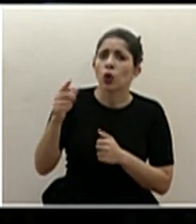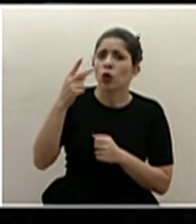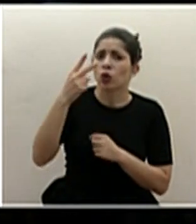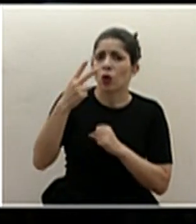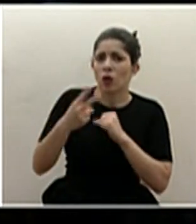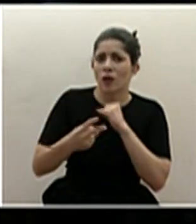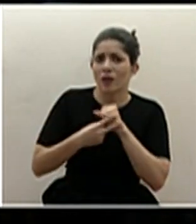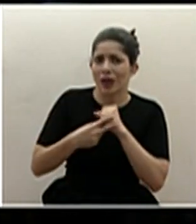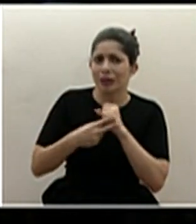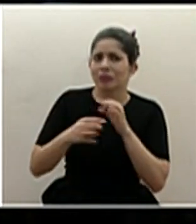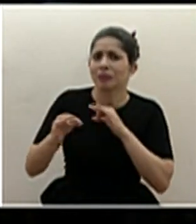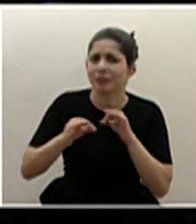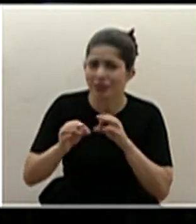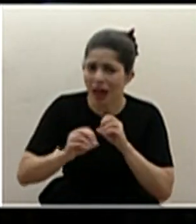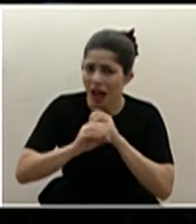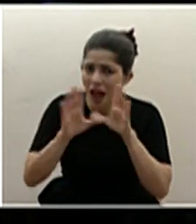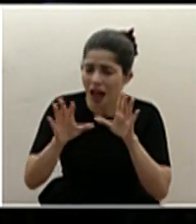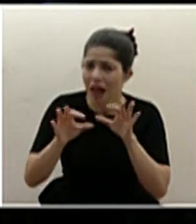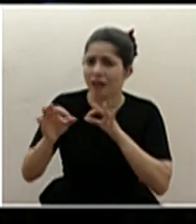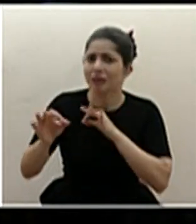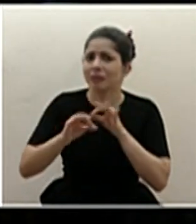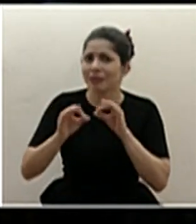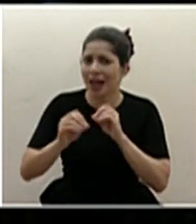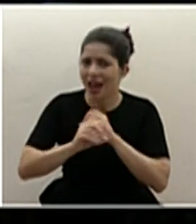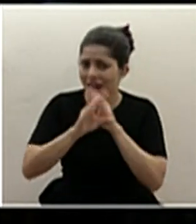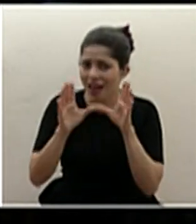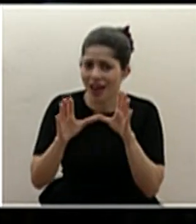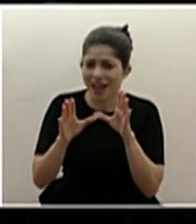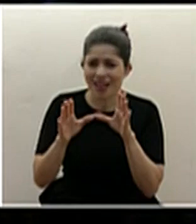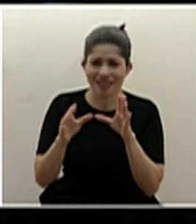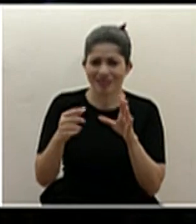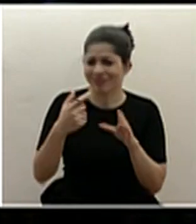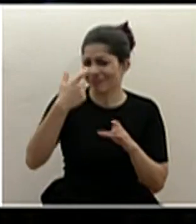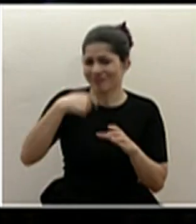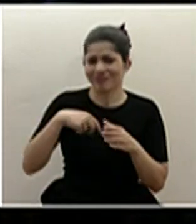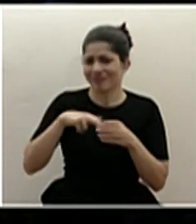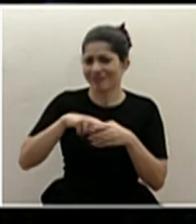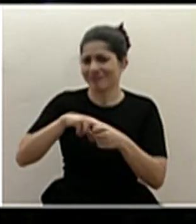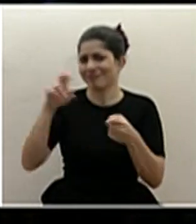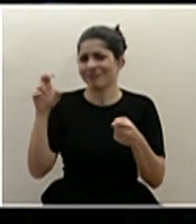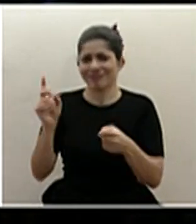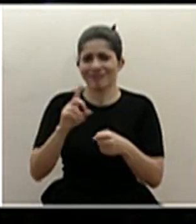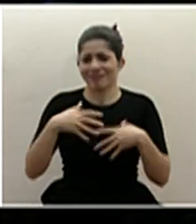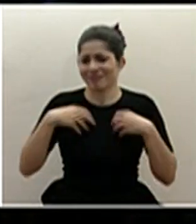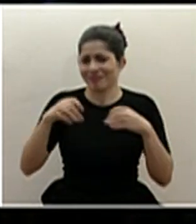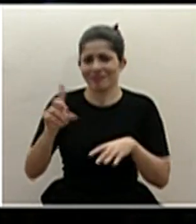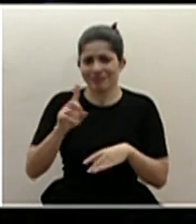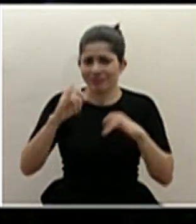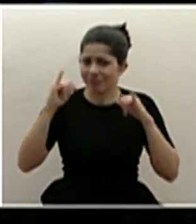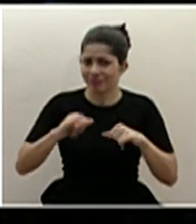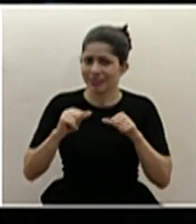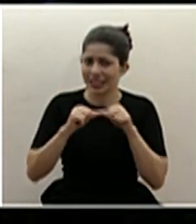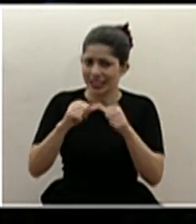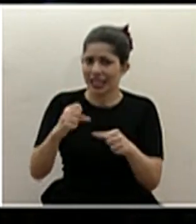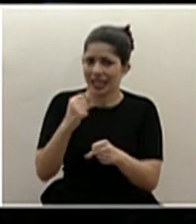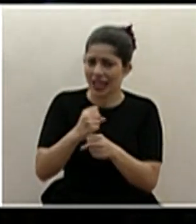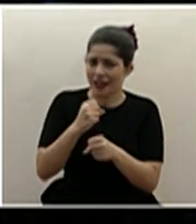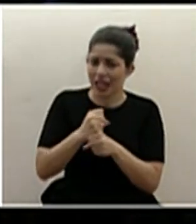2 ocasiones a aclarar que no va a ser así, que se mantiene en el cargo.